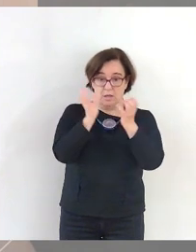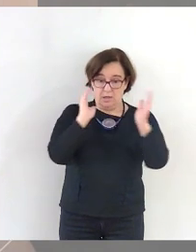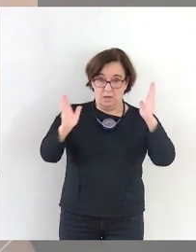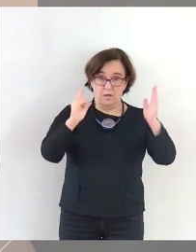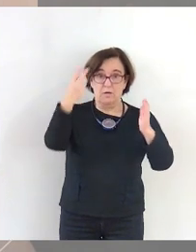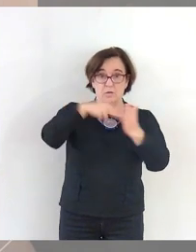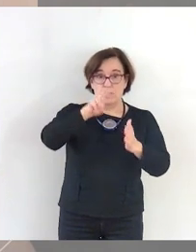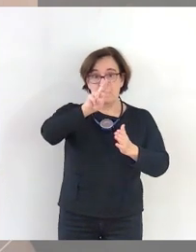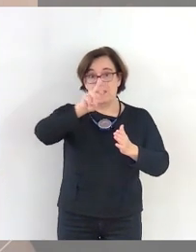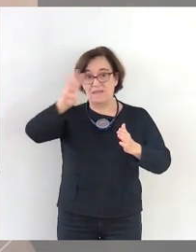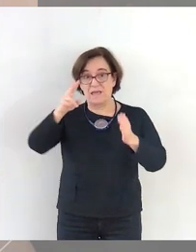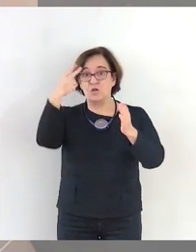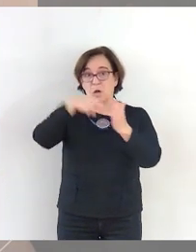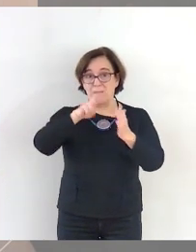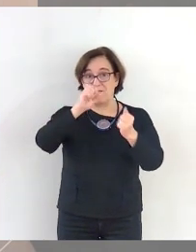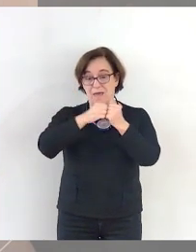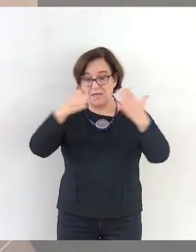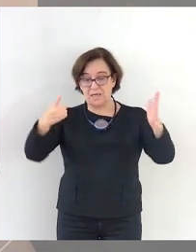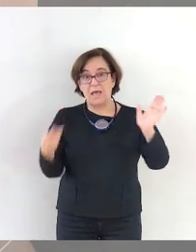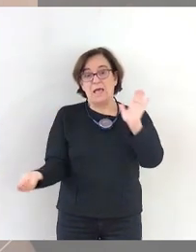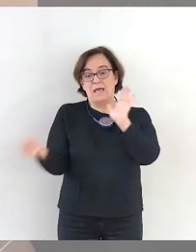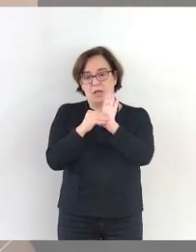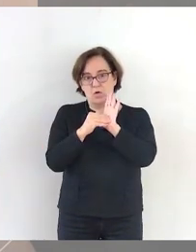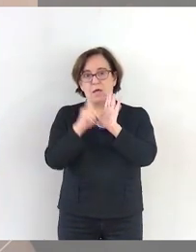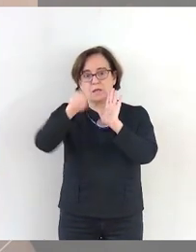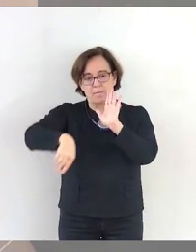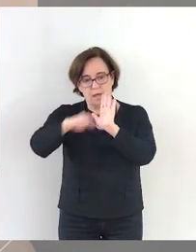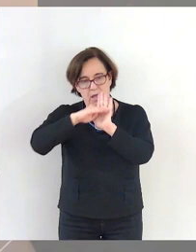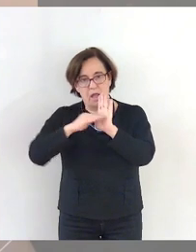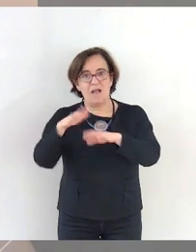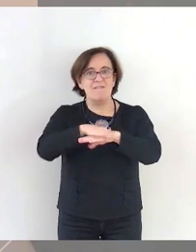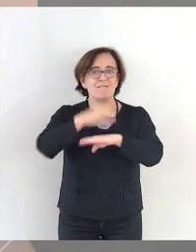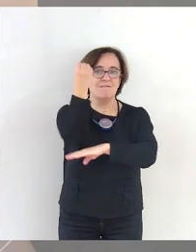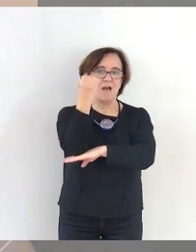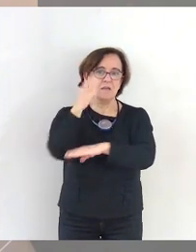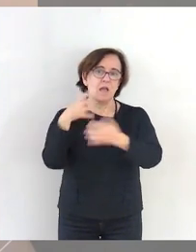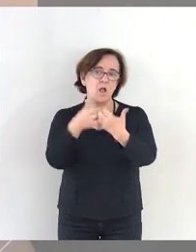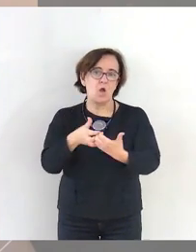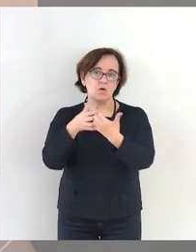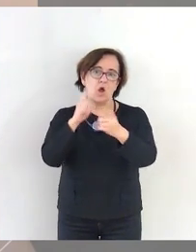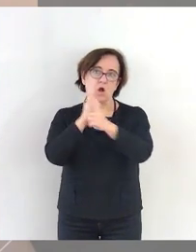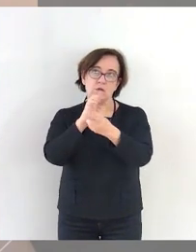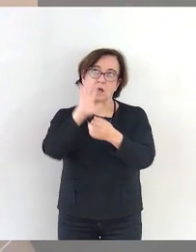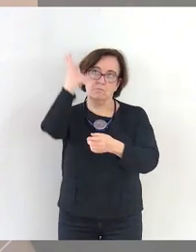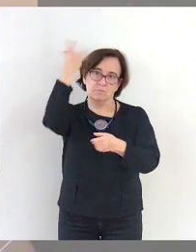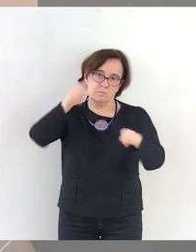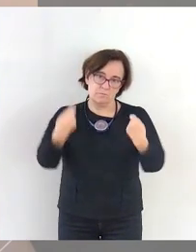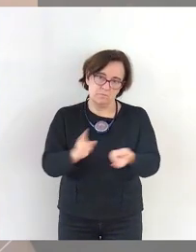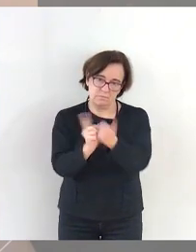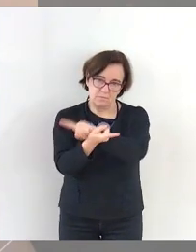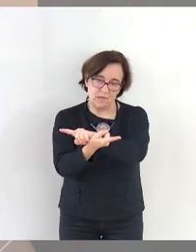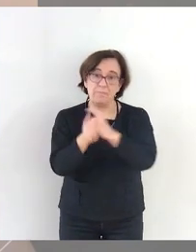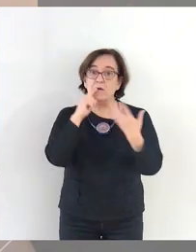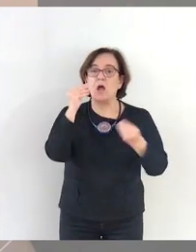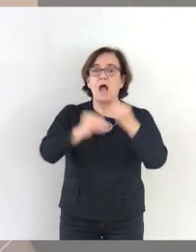2023 2026 incluye como uno de los ejes de trabajo la lucha contra el cambio climático y